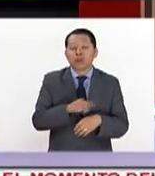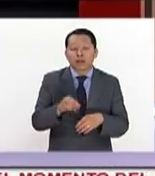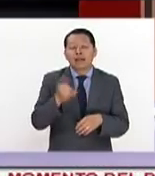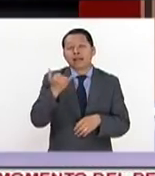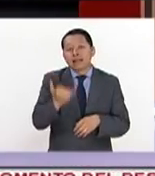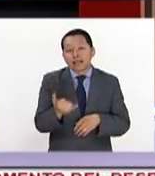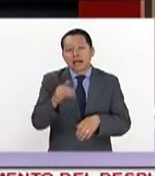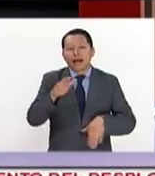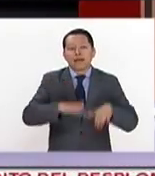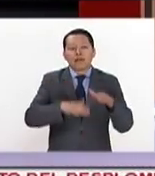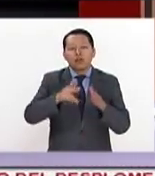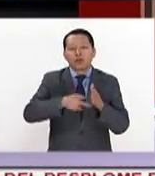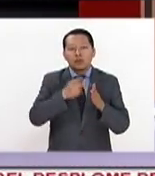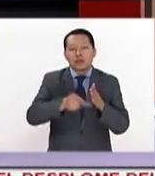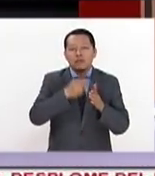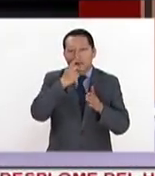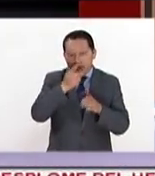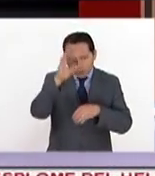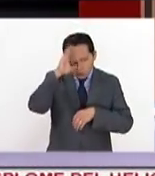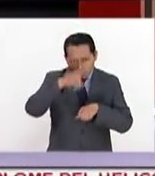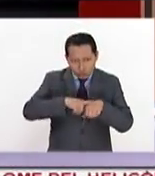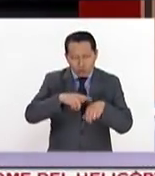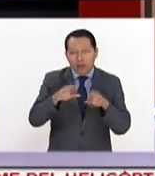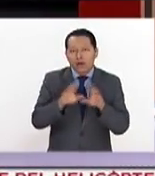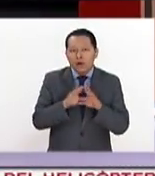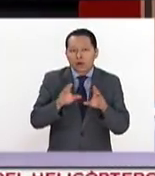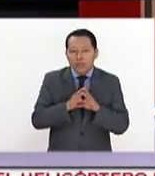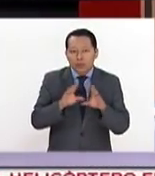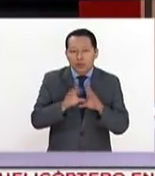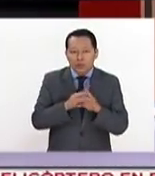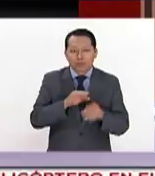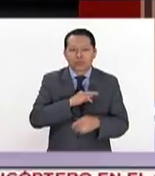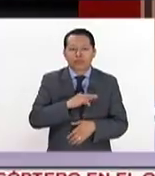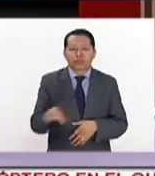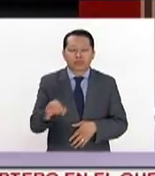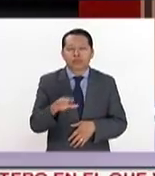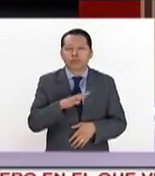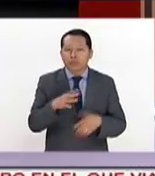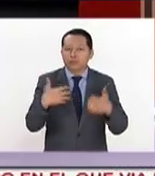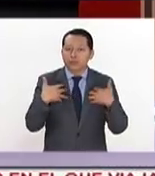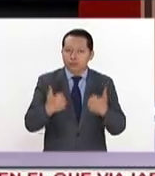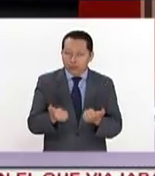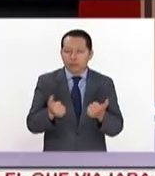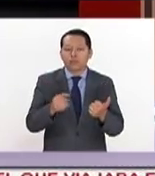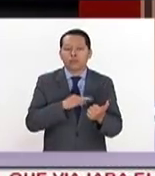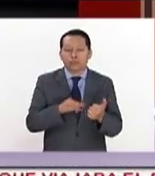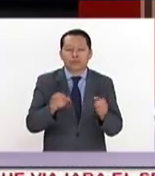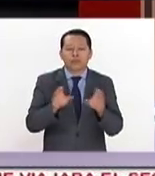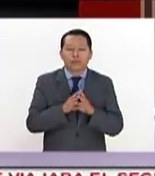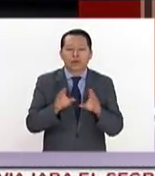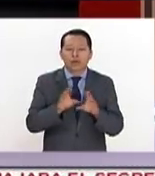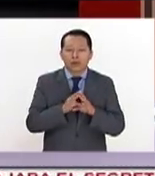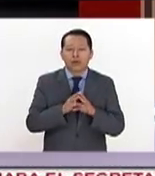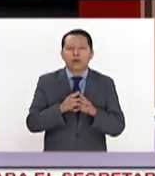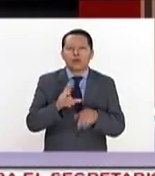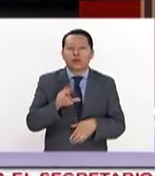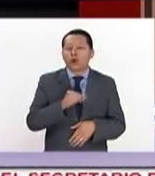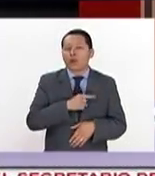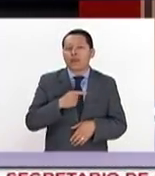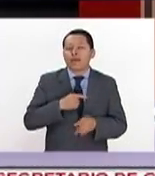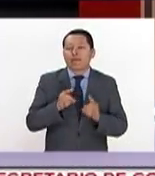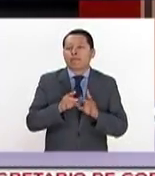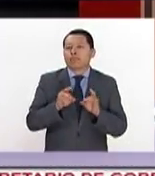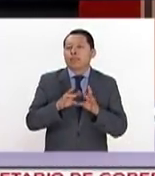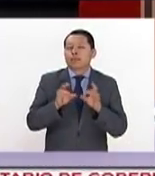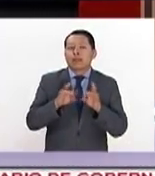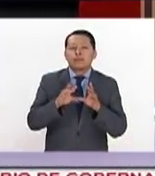Y mucho se debe de insistir en la cultura, pues para entender y para no actuar